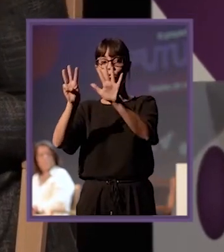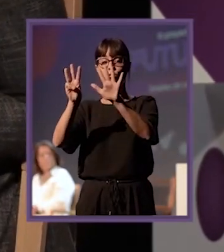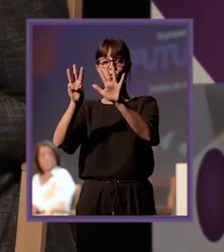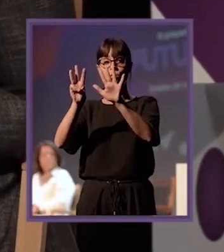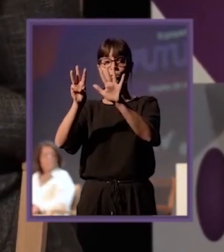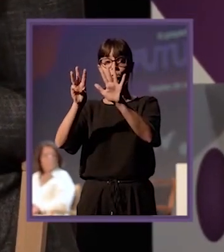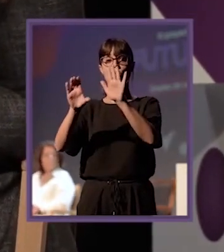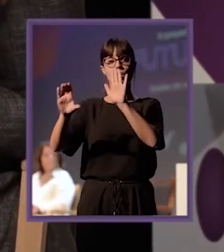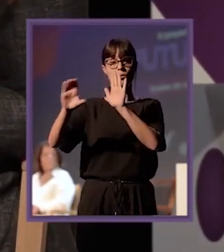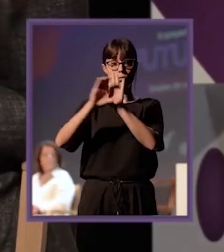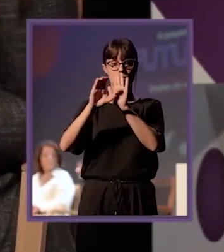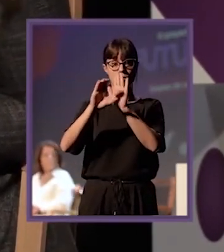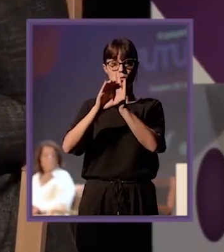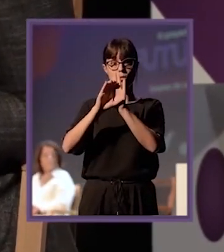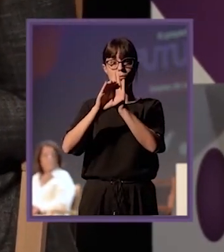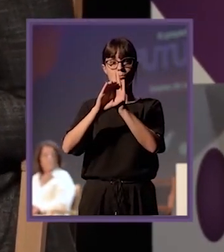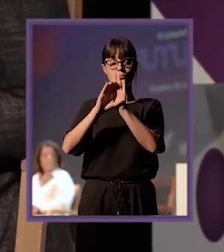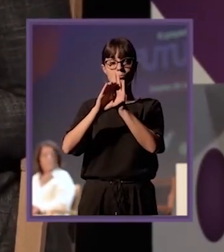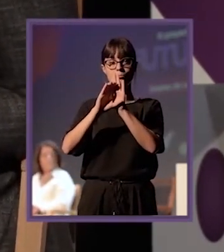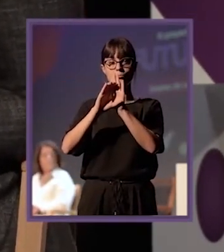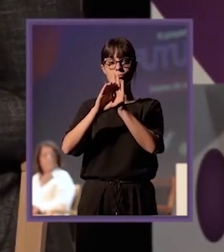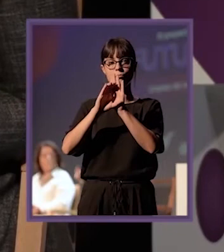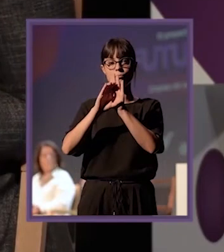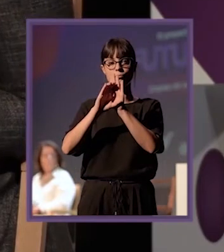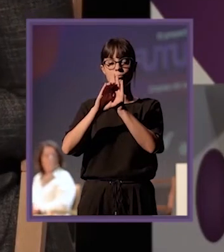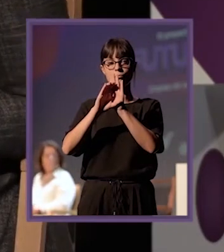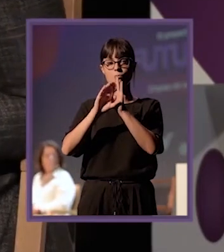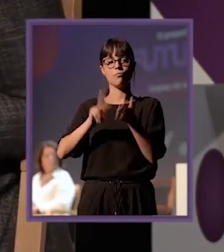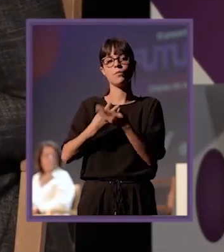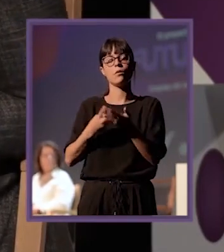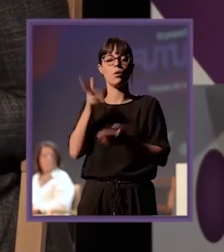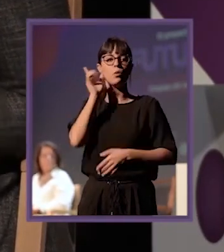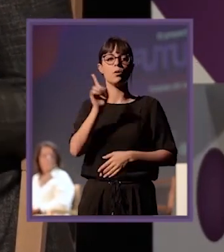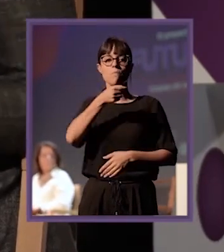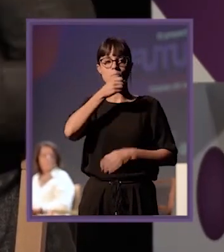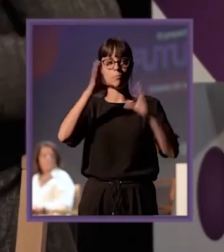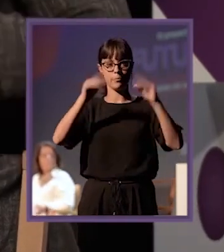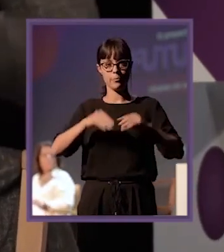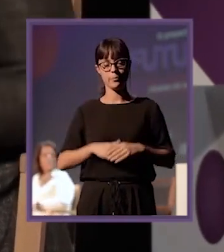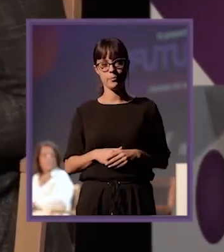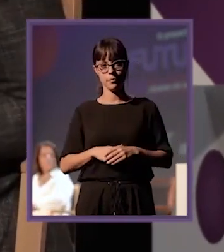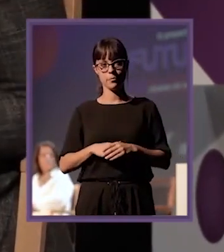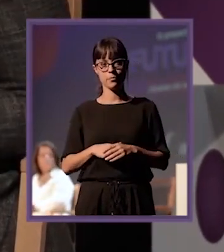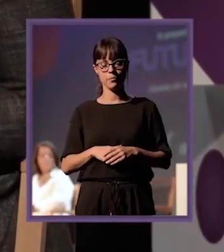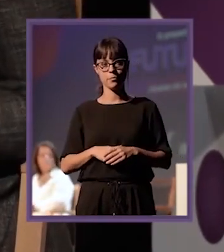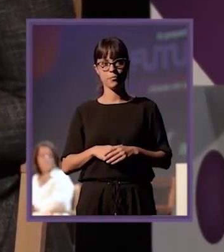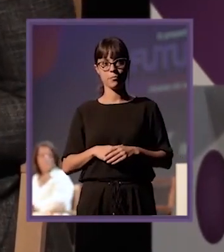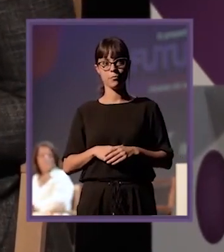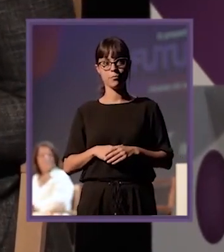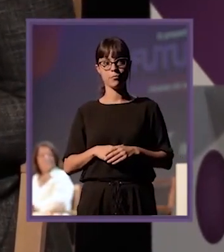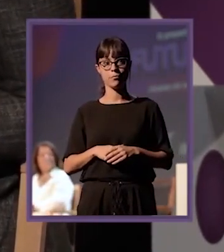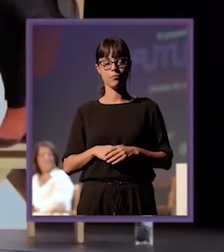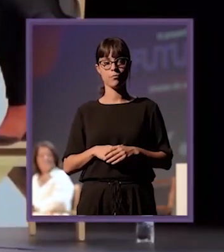austeridad no íbamos a ningún sitio y que para salir de esta nueva crisis, esta crisis del COVID, lo que necesitaba es hacer una apuesta decidida